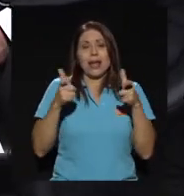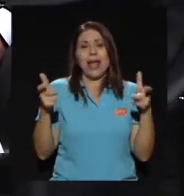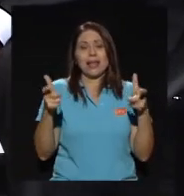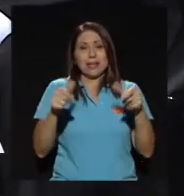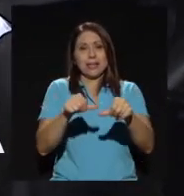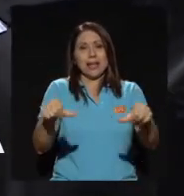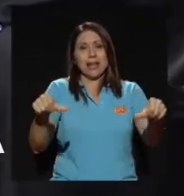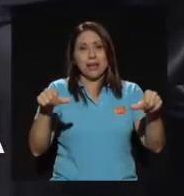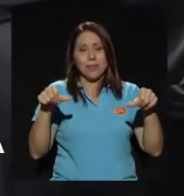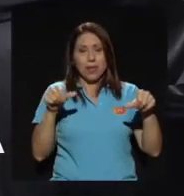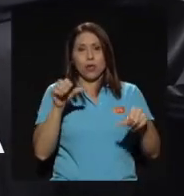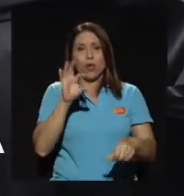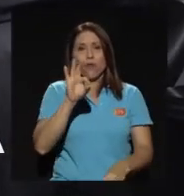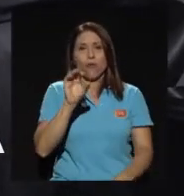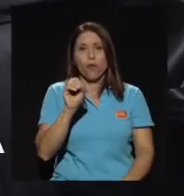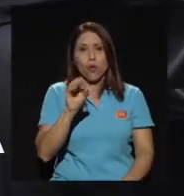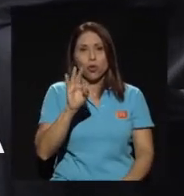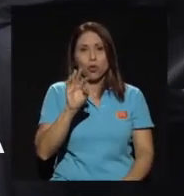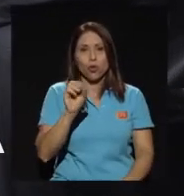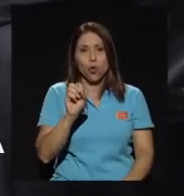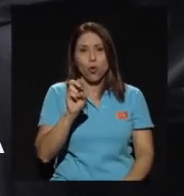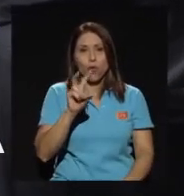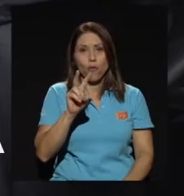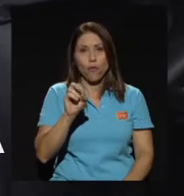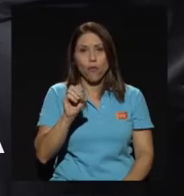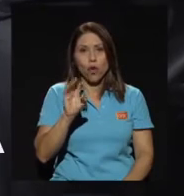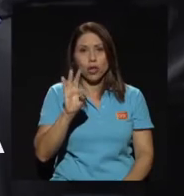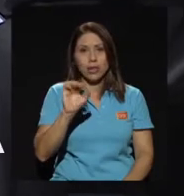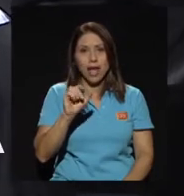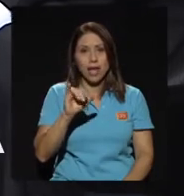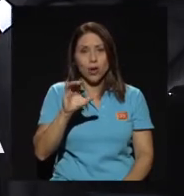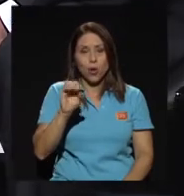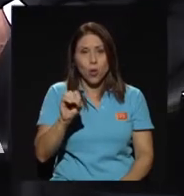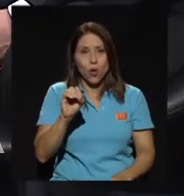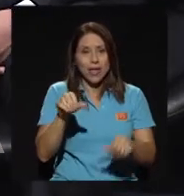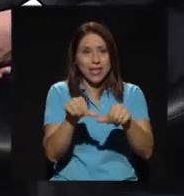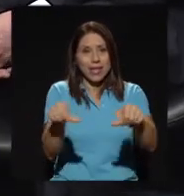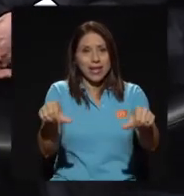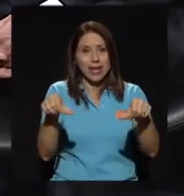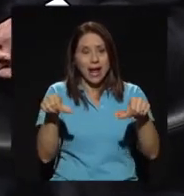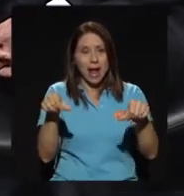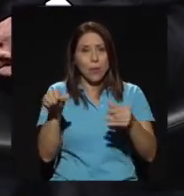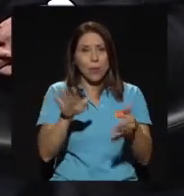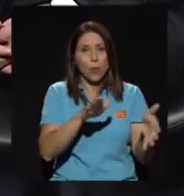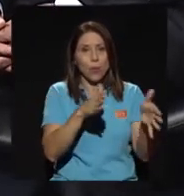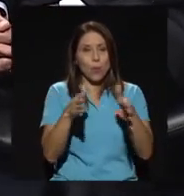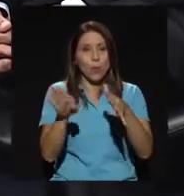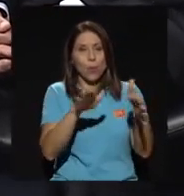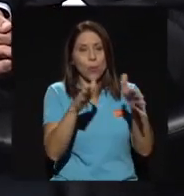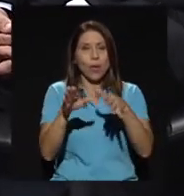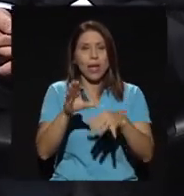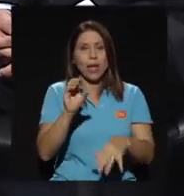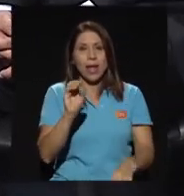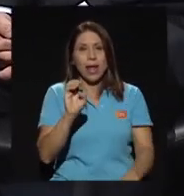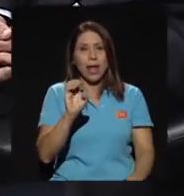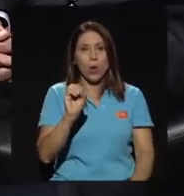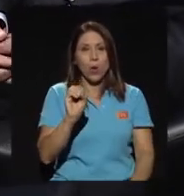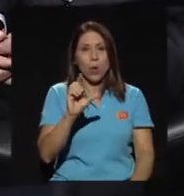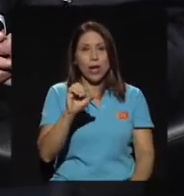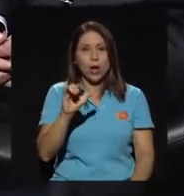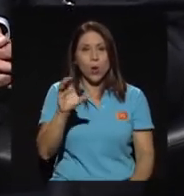y en el campo de cólico de manera que es darles el